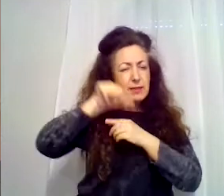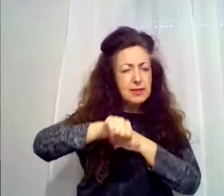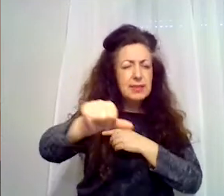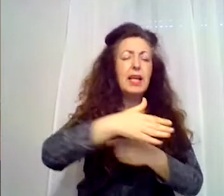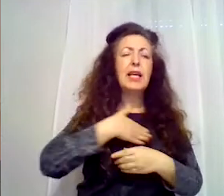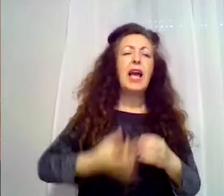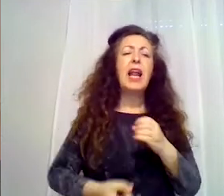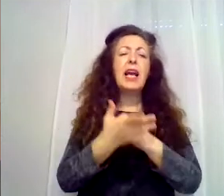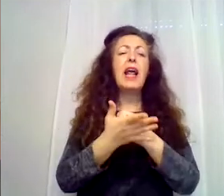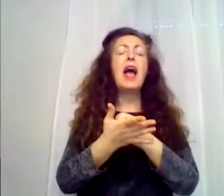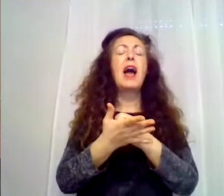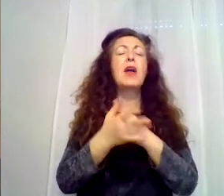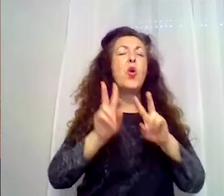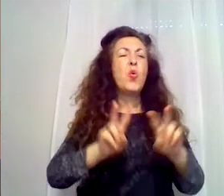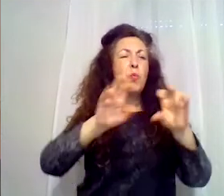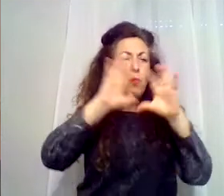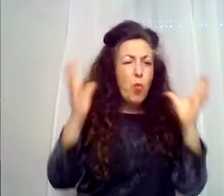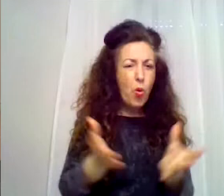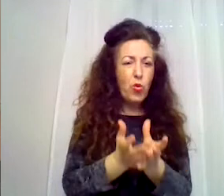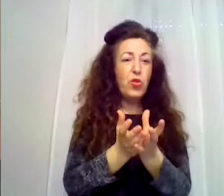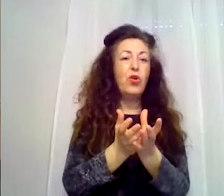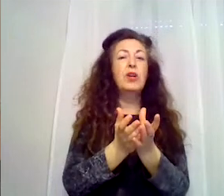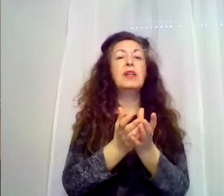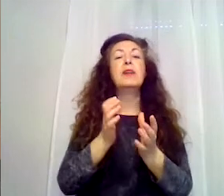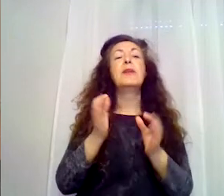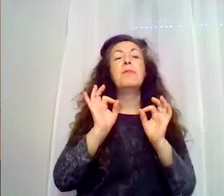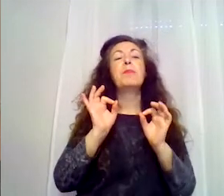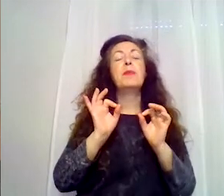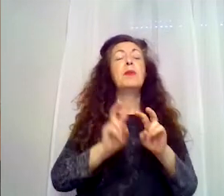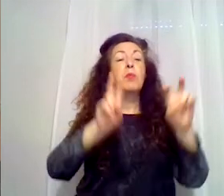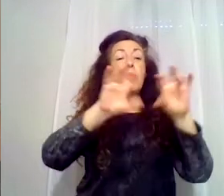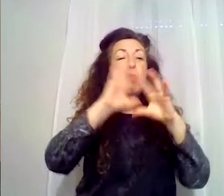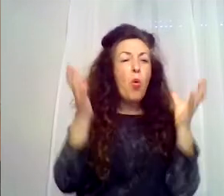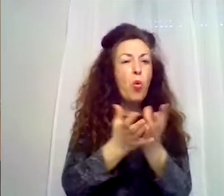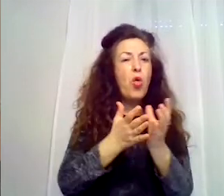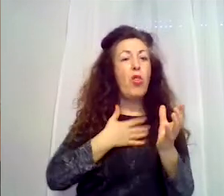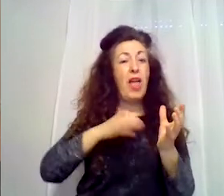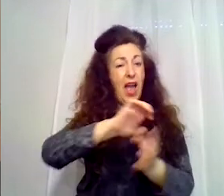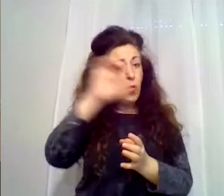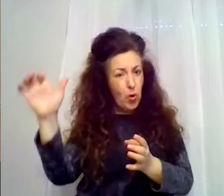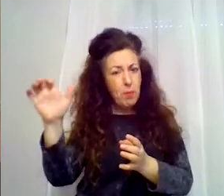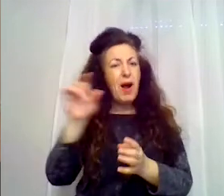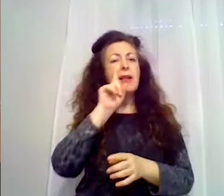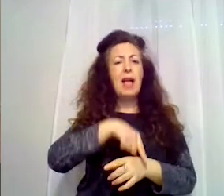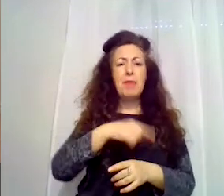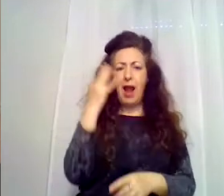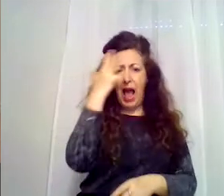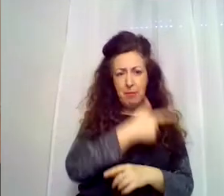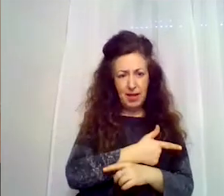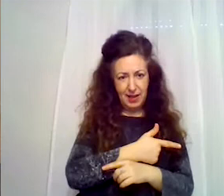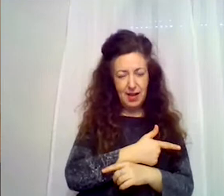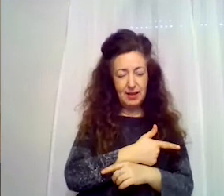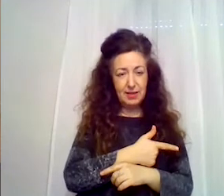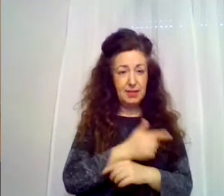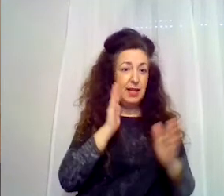de las picas de los tercios de Flandes. Es decir, la Iglesia católica debe muchísimo a España. Claro, pero estamos hablando de